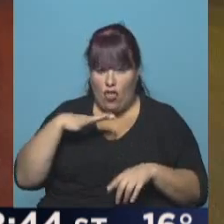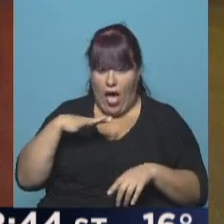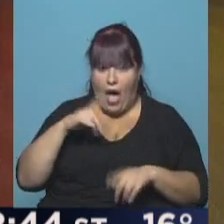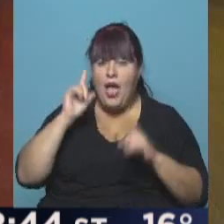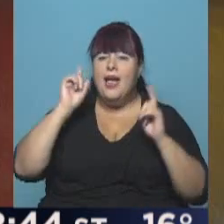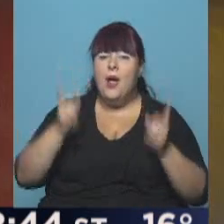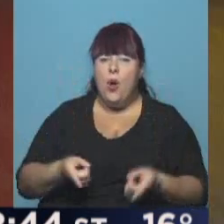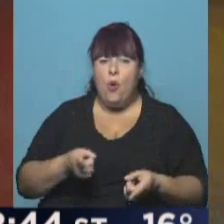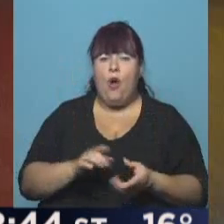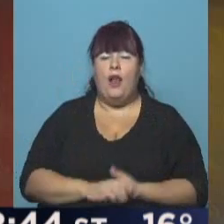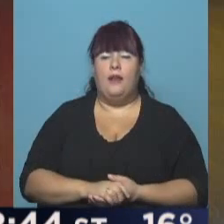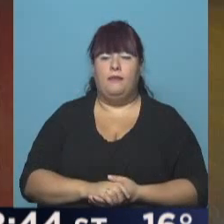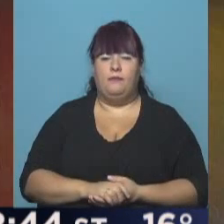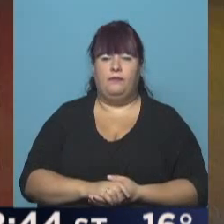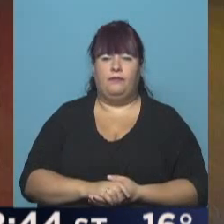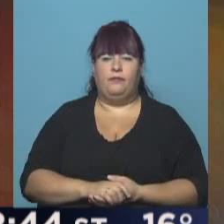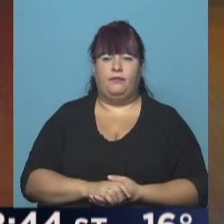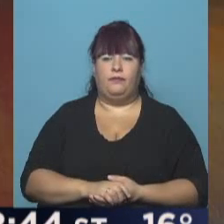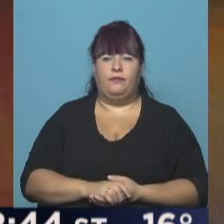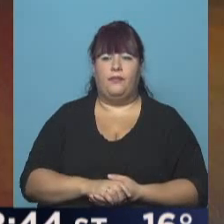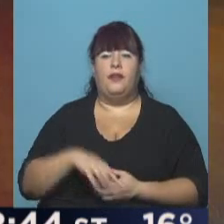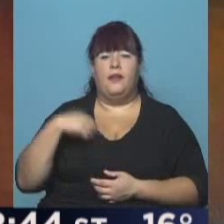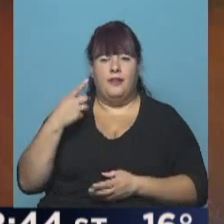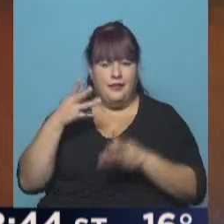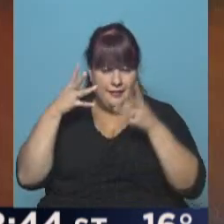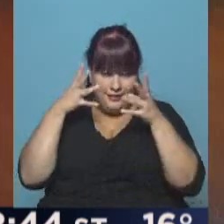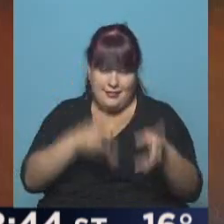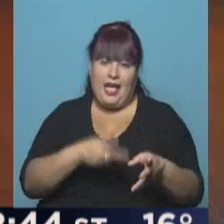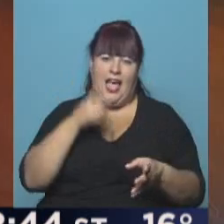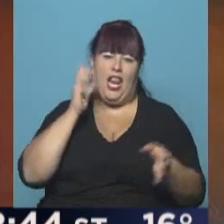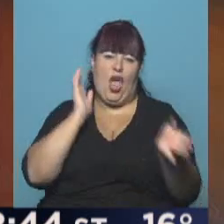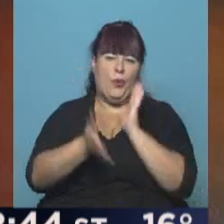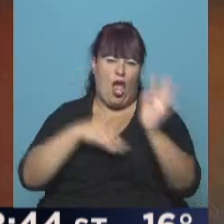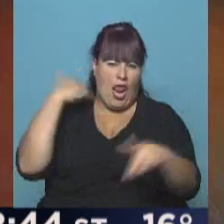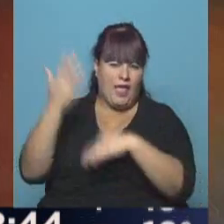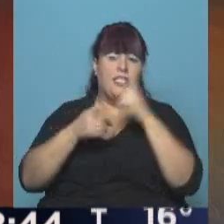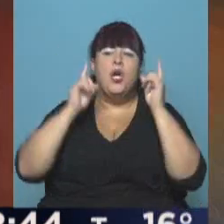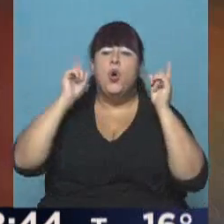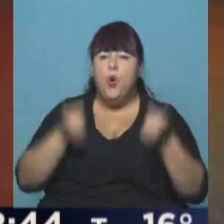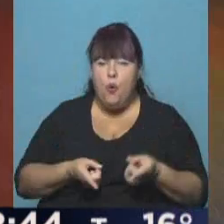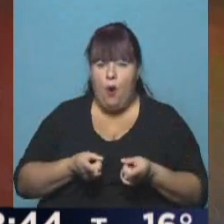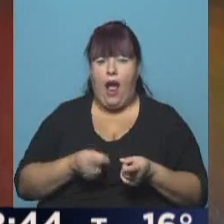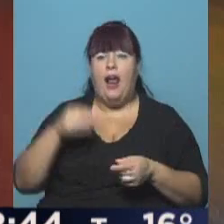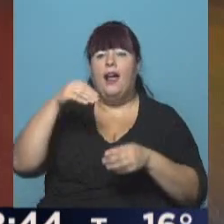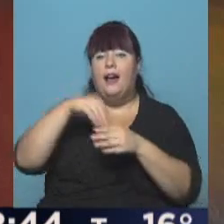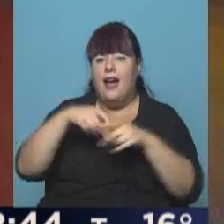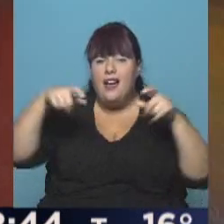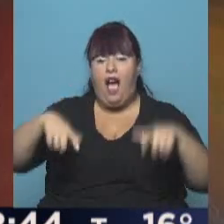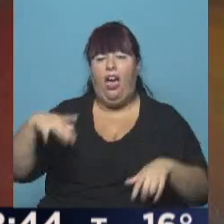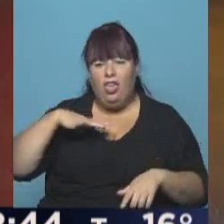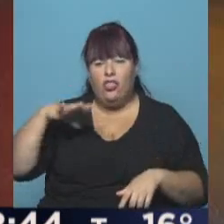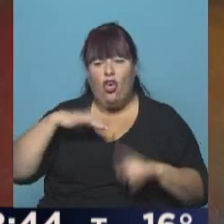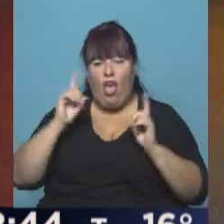a pesar de que hemos batallado contra la violencia? Sin embargo, dentro de los mismos estadios